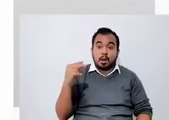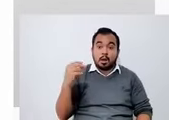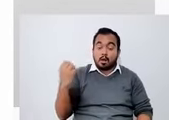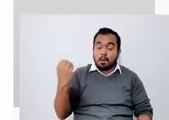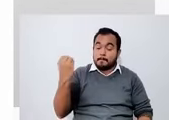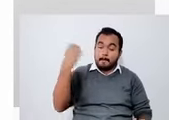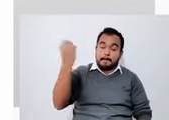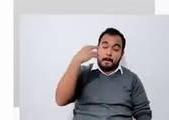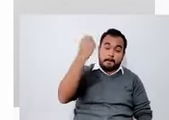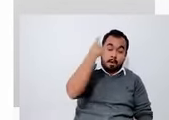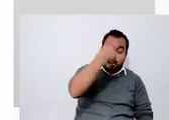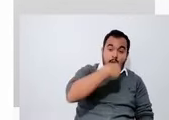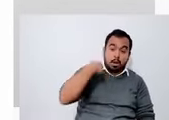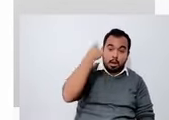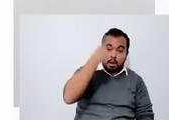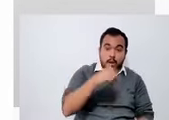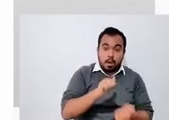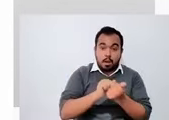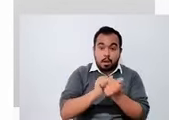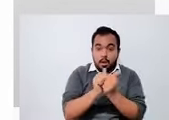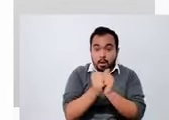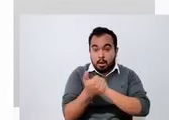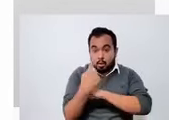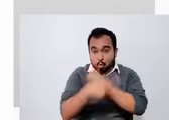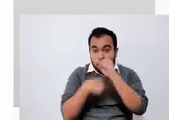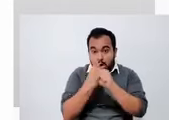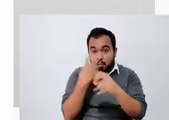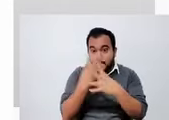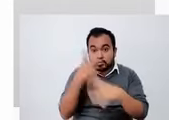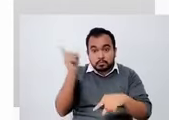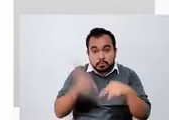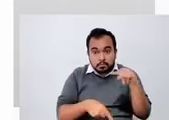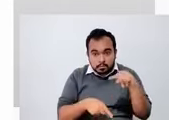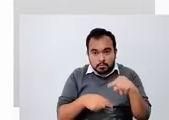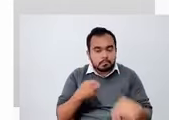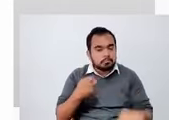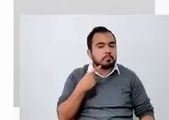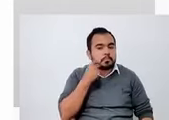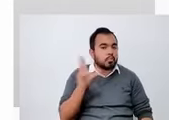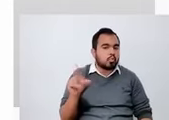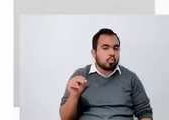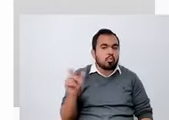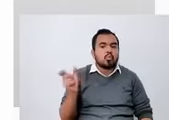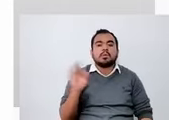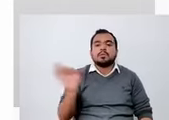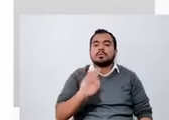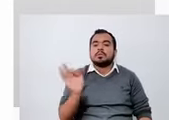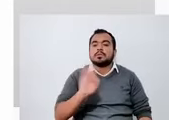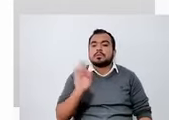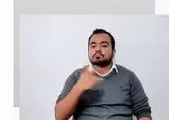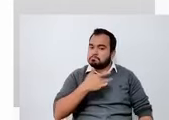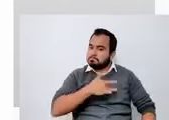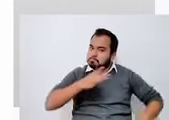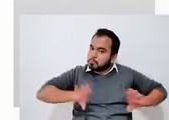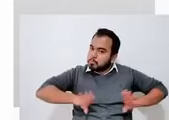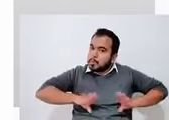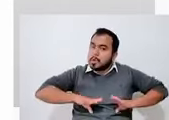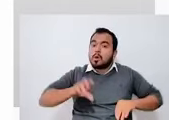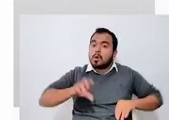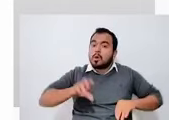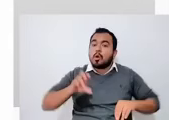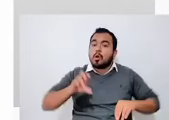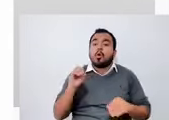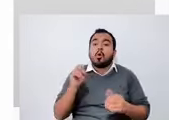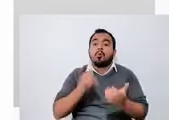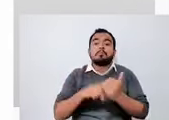así me quitan 1 año de prisión? Decimos que no, cuando a lo mejor a mí me conviene y a lo mejor la víctima estaría encantada de escupirme en la cara,